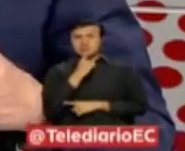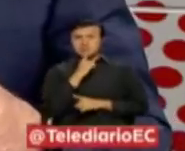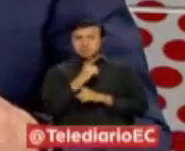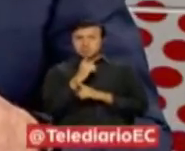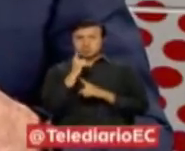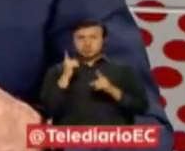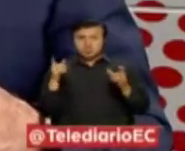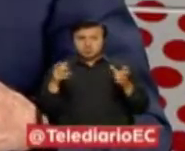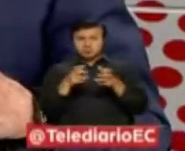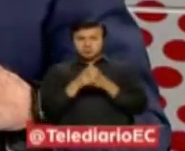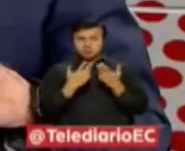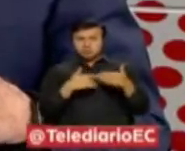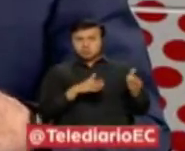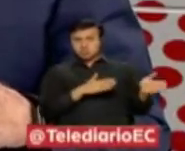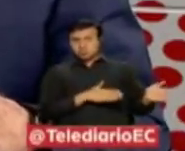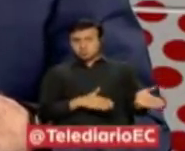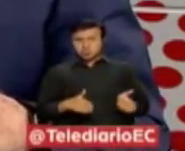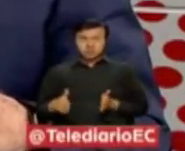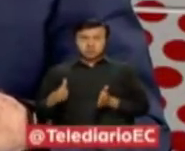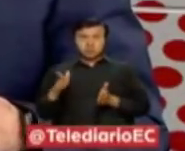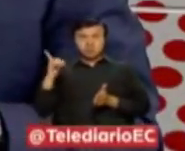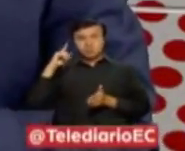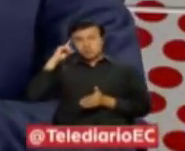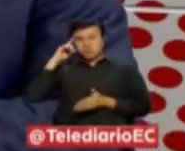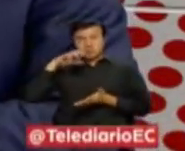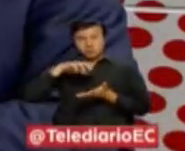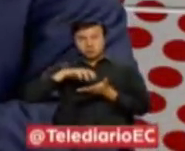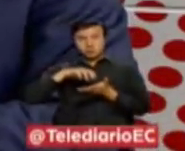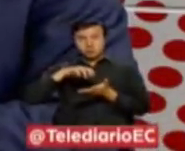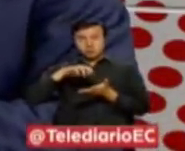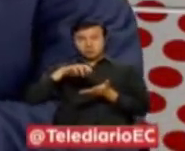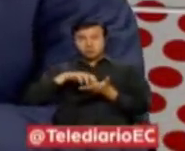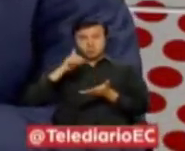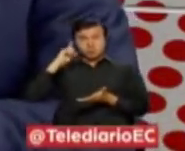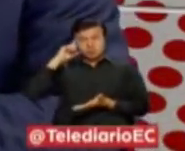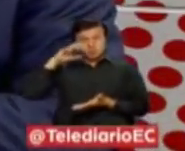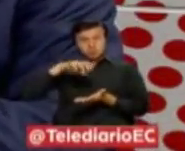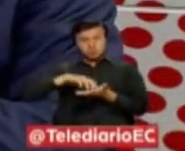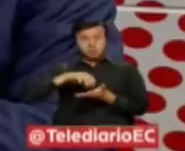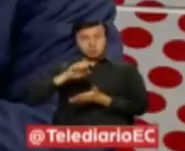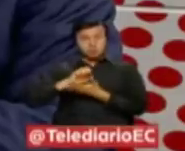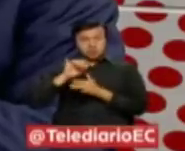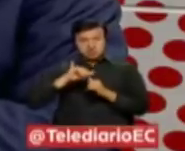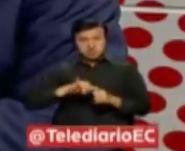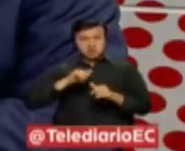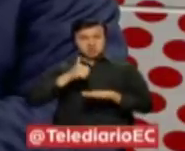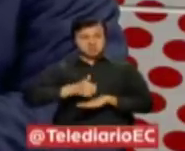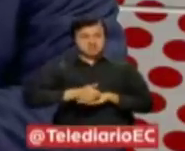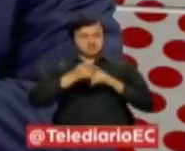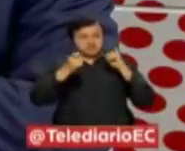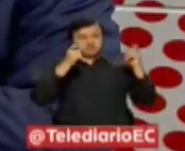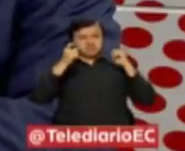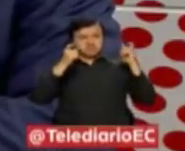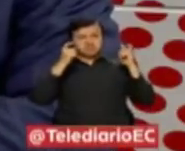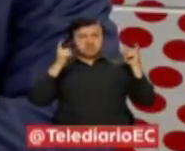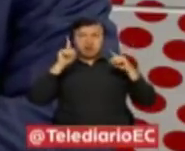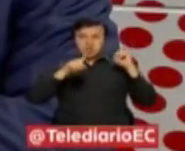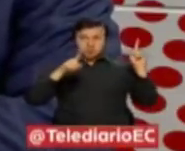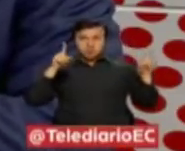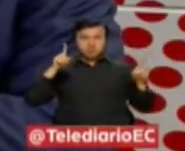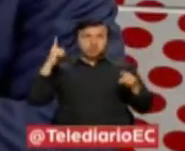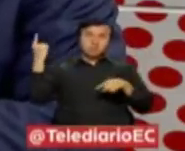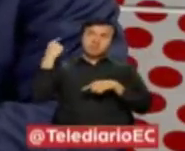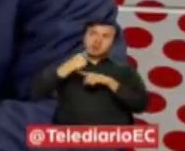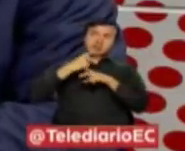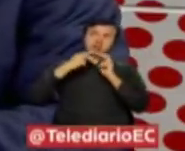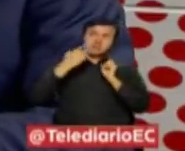que las estructuras del Estado ecuatoriano todavía están en manos, o todavía siguen directrices, responden a las